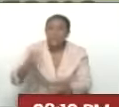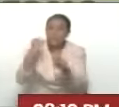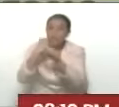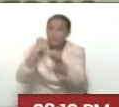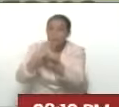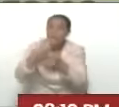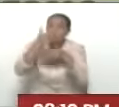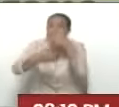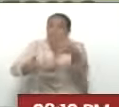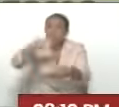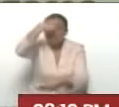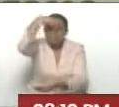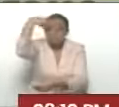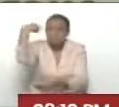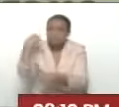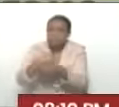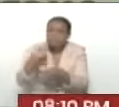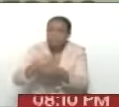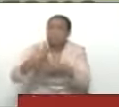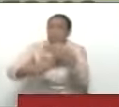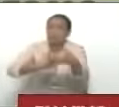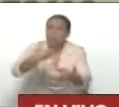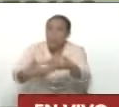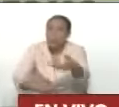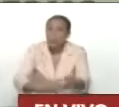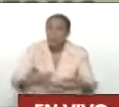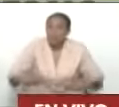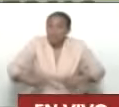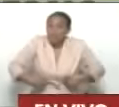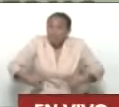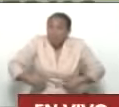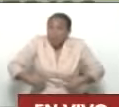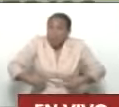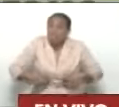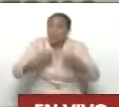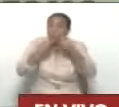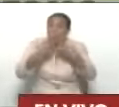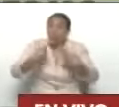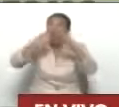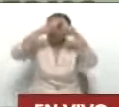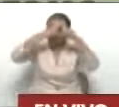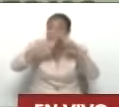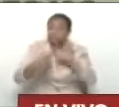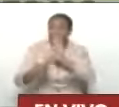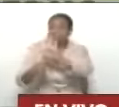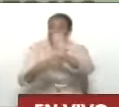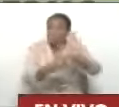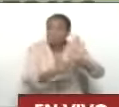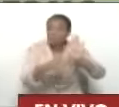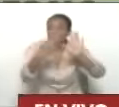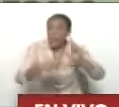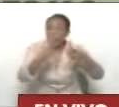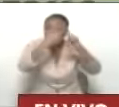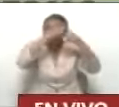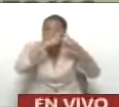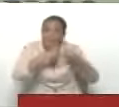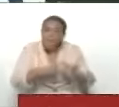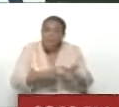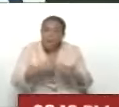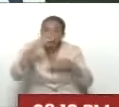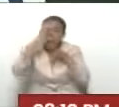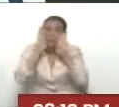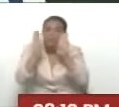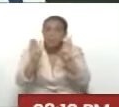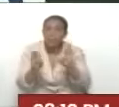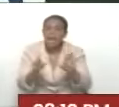sido arduo además y se ha hecho un esfuerzo maravilloso por tener estas cifras que mostramos de inmediato, ya las tenemos en pantalla. Se